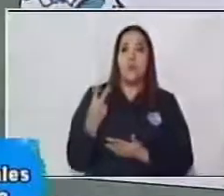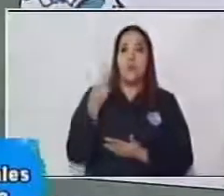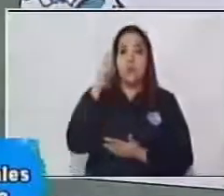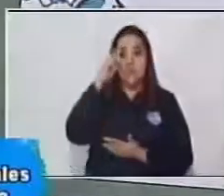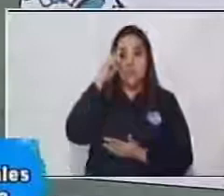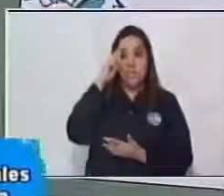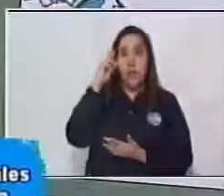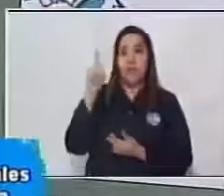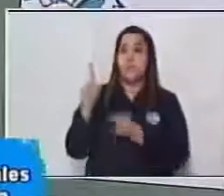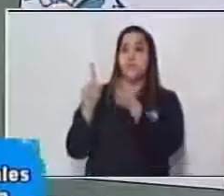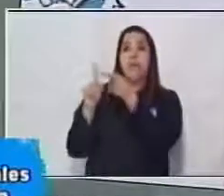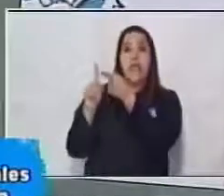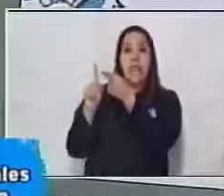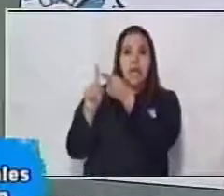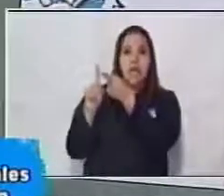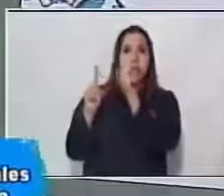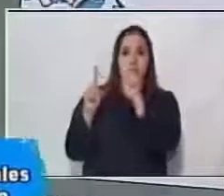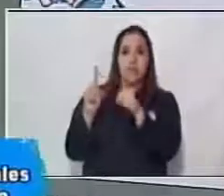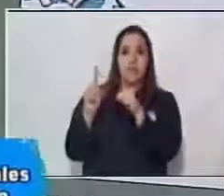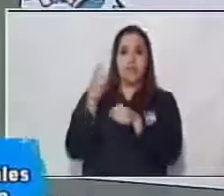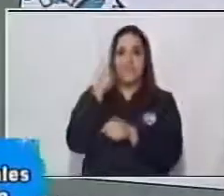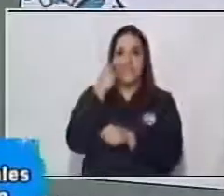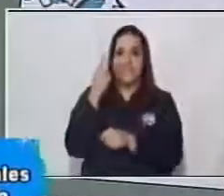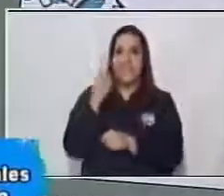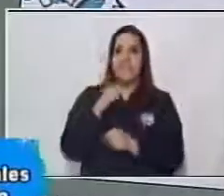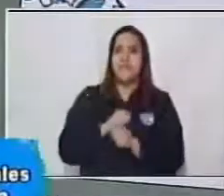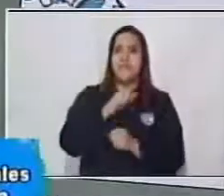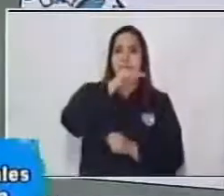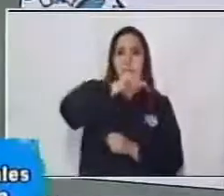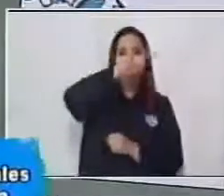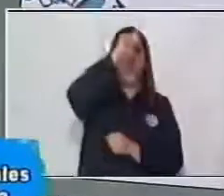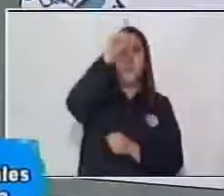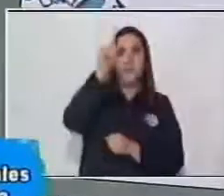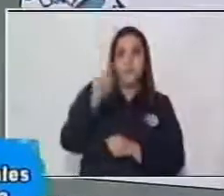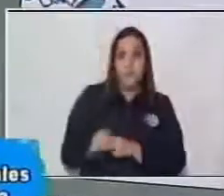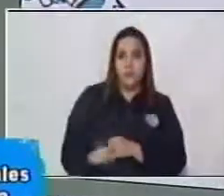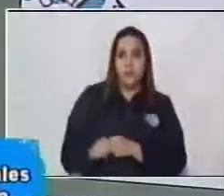que estamos utilizando nuestro dedo índice. ¿Listos? Muy bien.